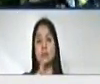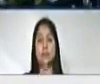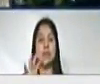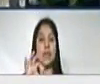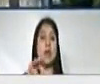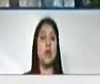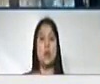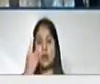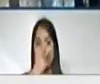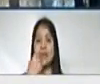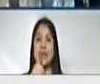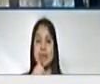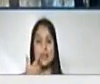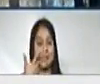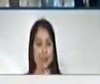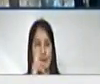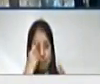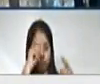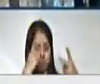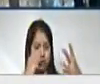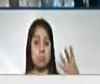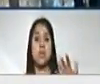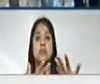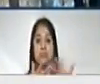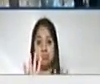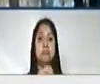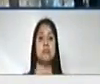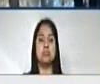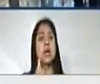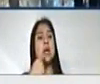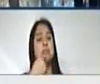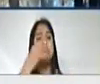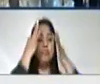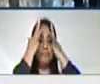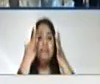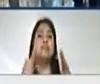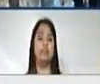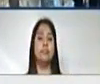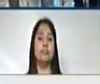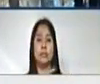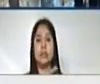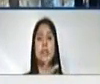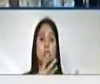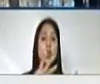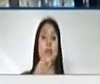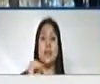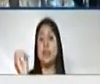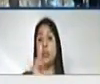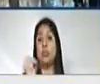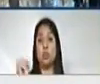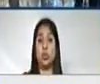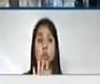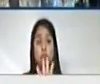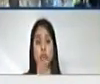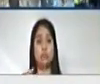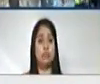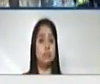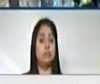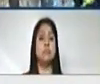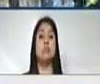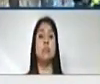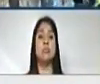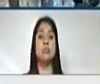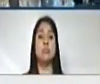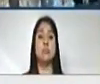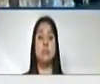del Ministerio de Educación es incluir en esta fase 2 a 250 mil maestros con la intención de